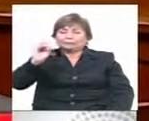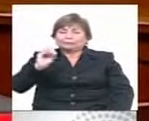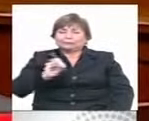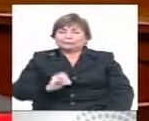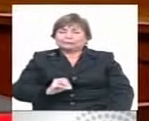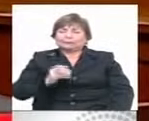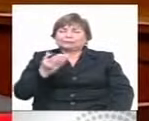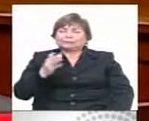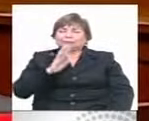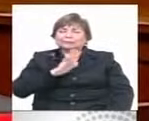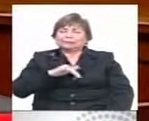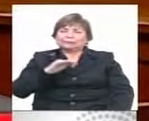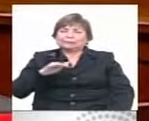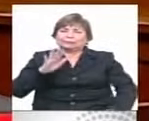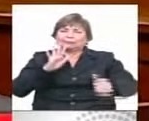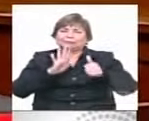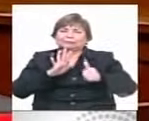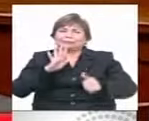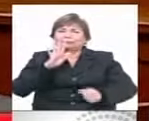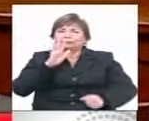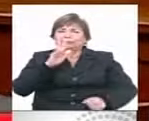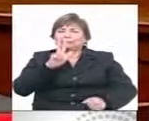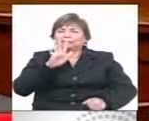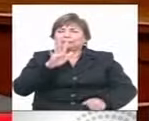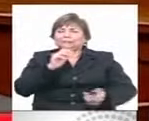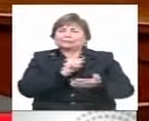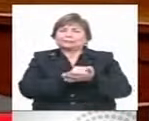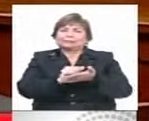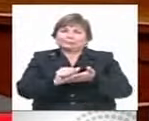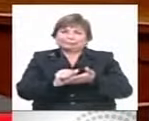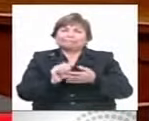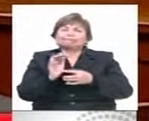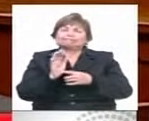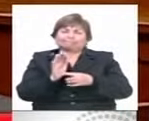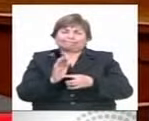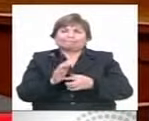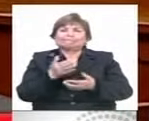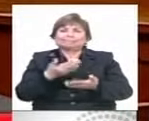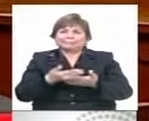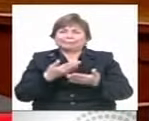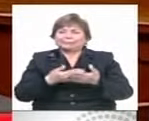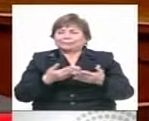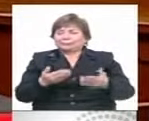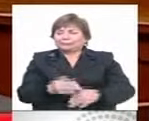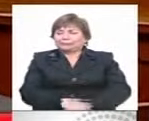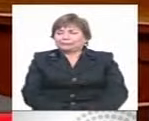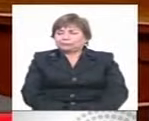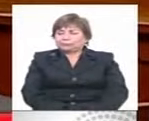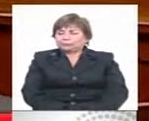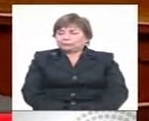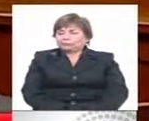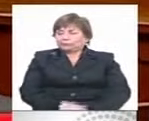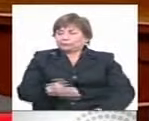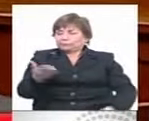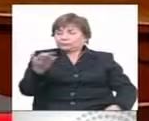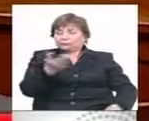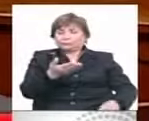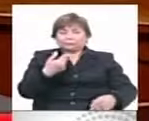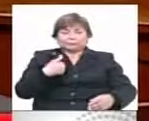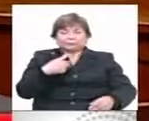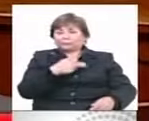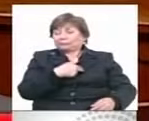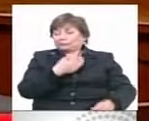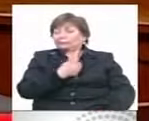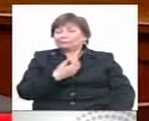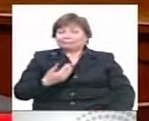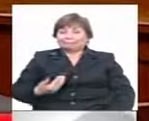niños de 6 a 35 meses presentaron esta condición crítica en dicho año. Por ello, nuestro gobierno